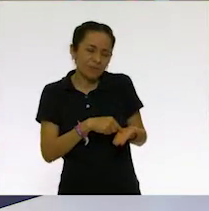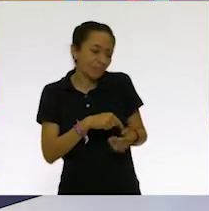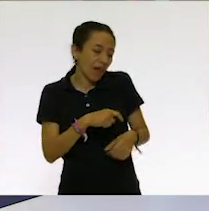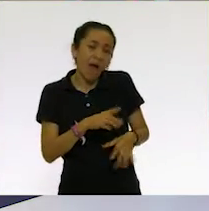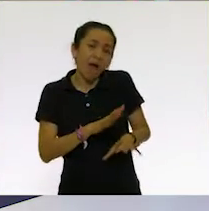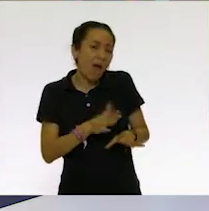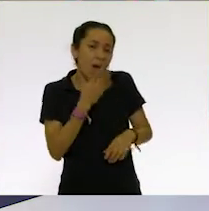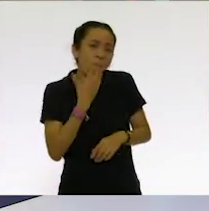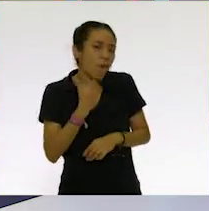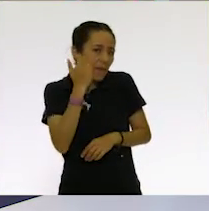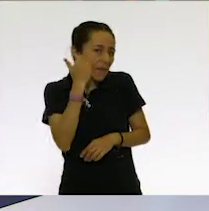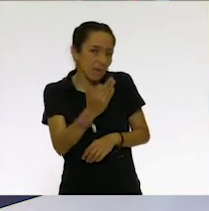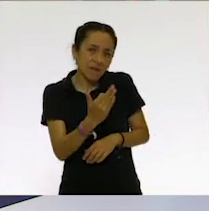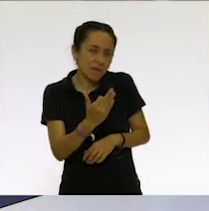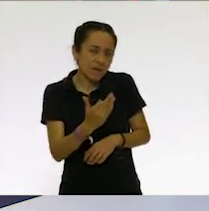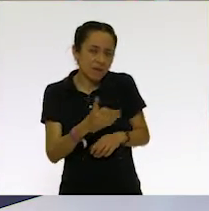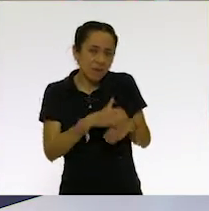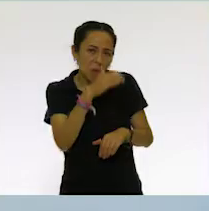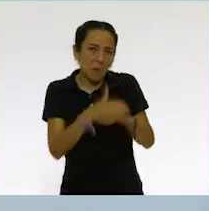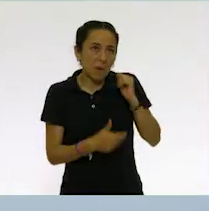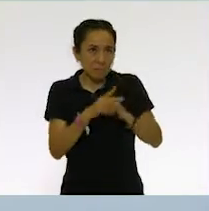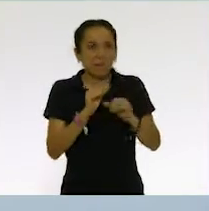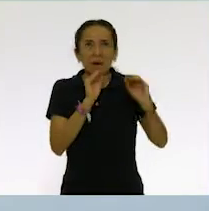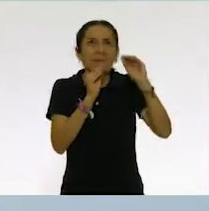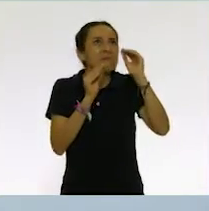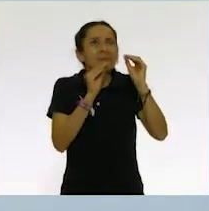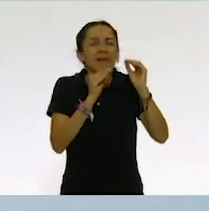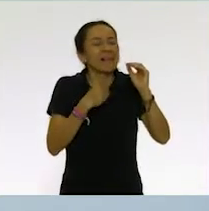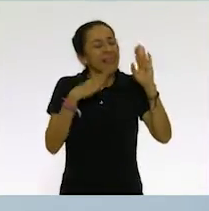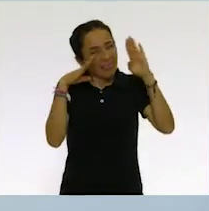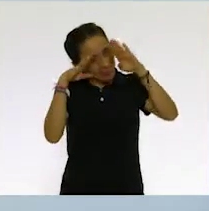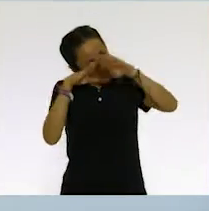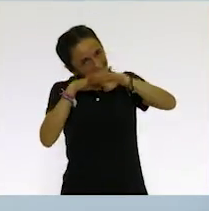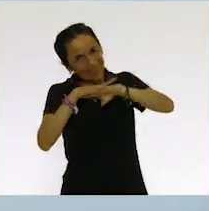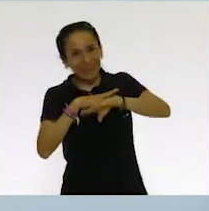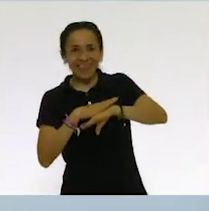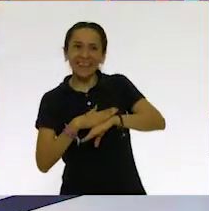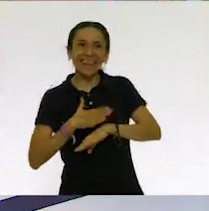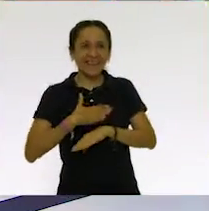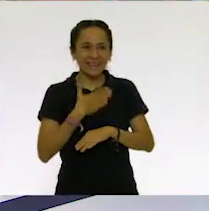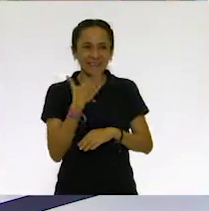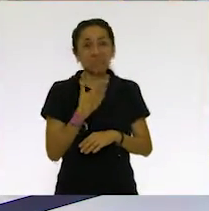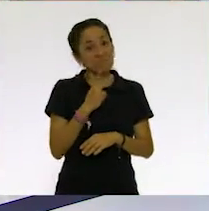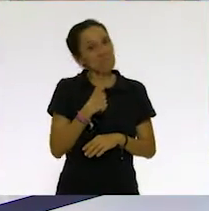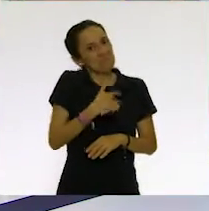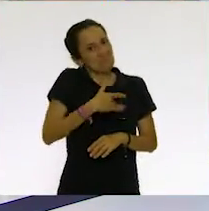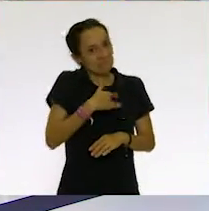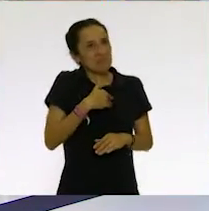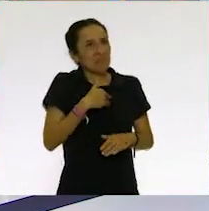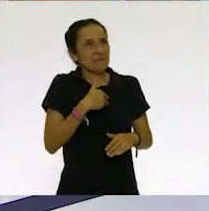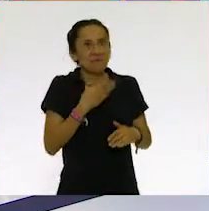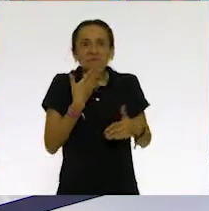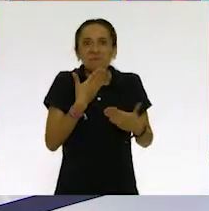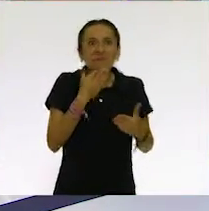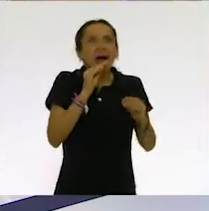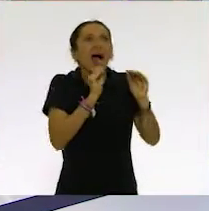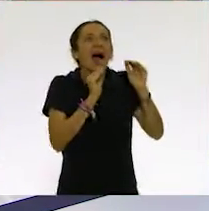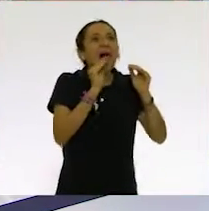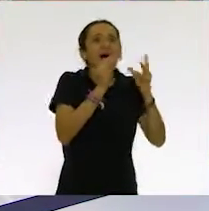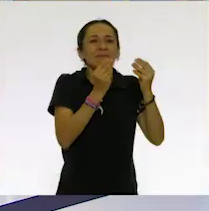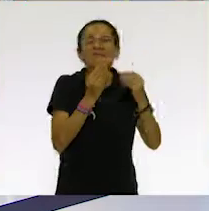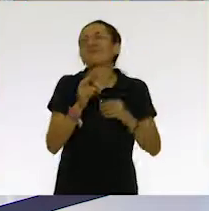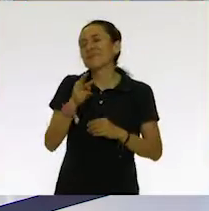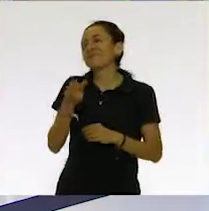es innegable, es muy entretenido. ¡Ay, mira, sí! Bueno, oye, yo creo que avanzamos mucho. Claro, lo importante es que sí